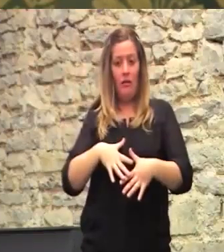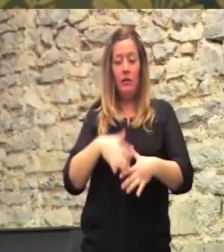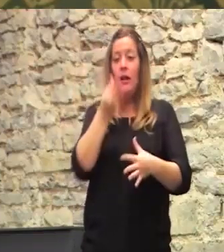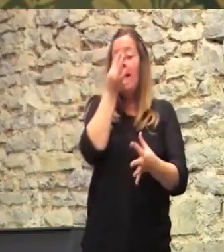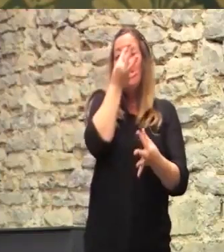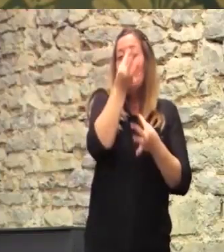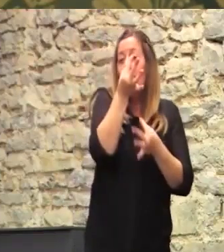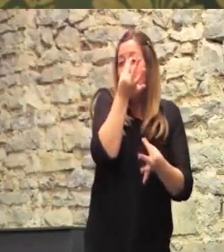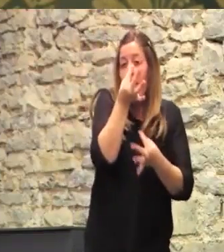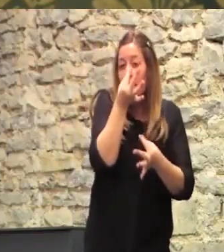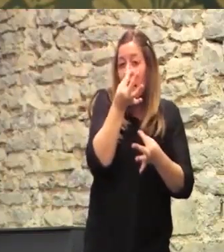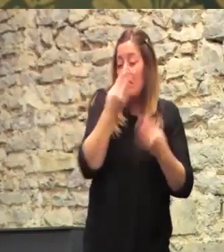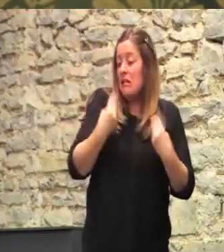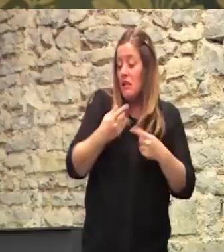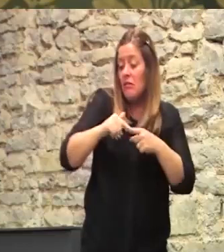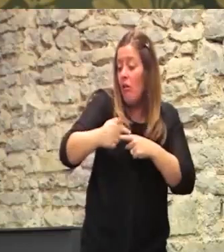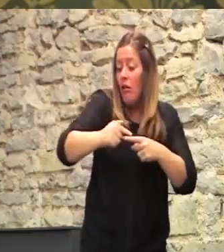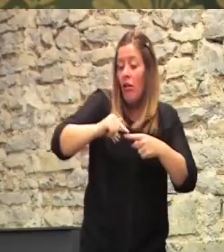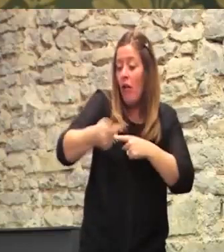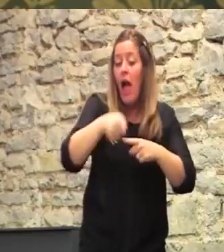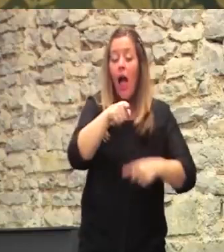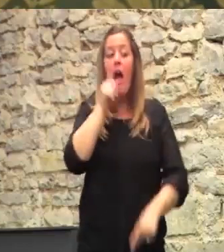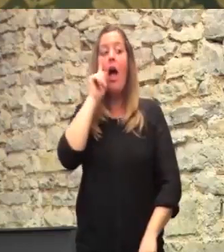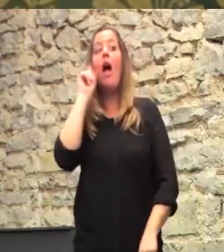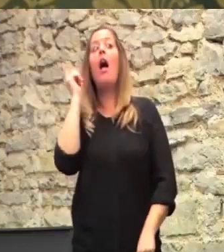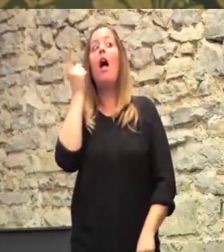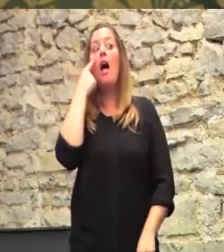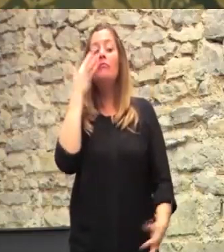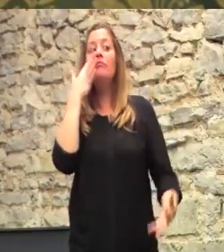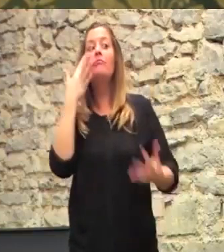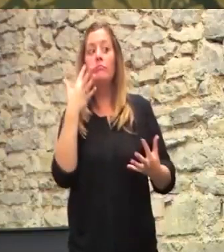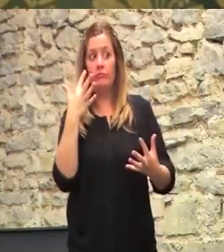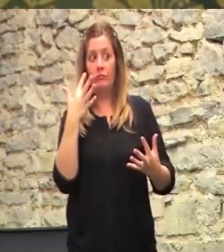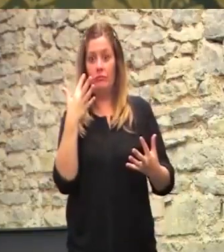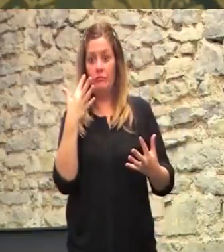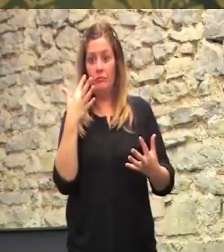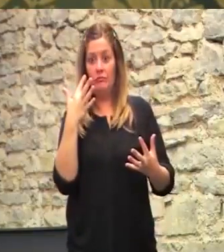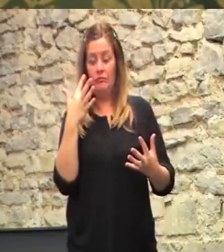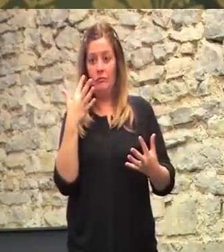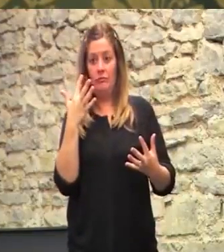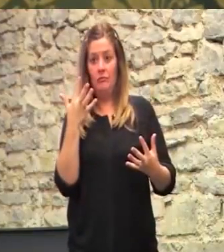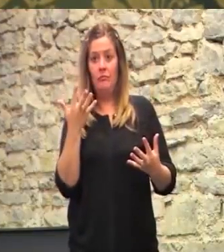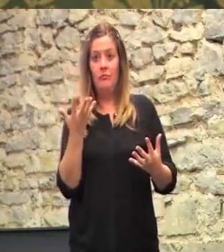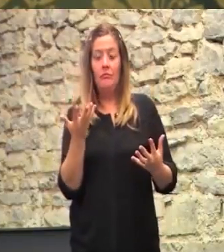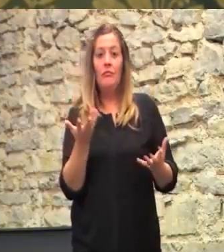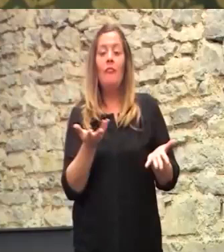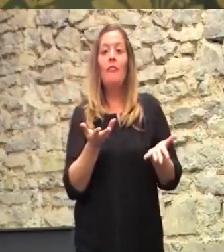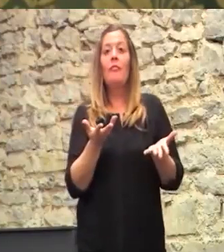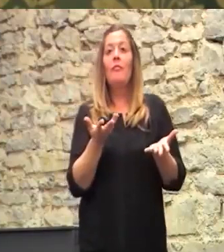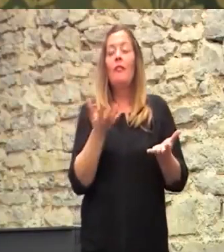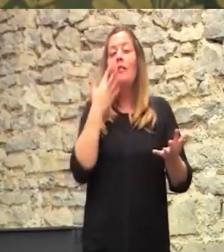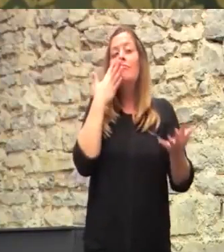detalles de la vida cotidiana es posible descubrir cómo está en kars cómo están engarzados los